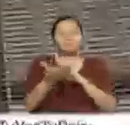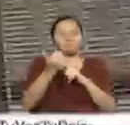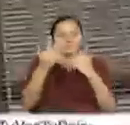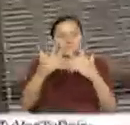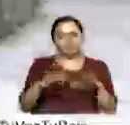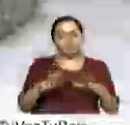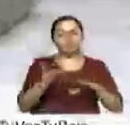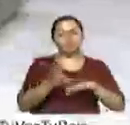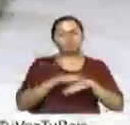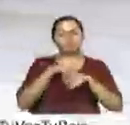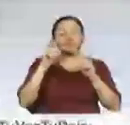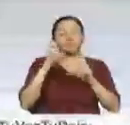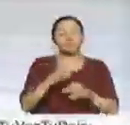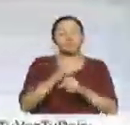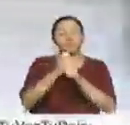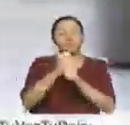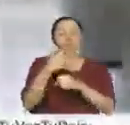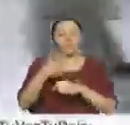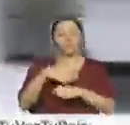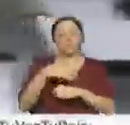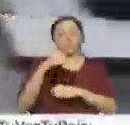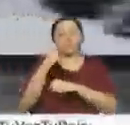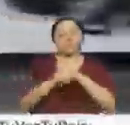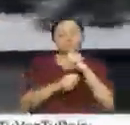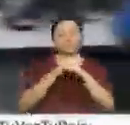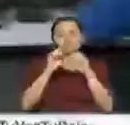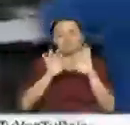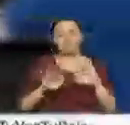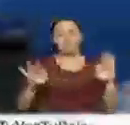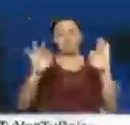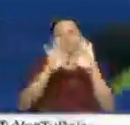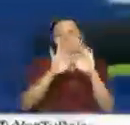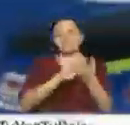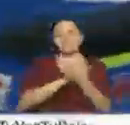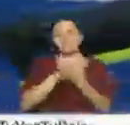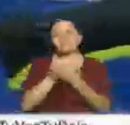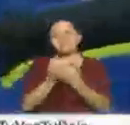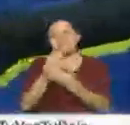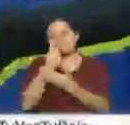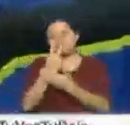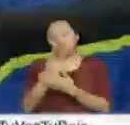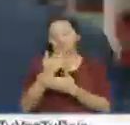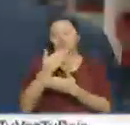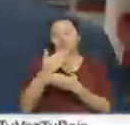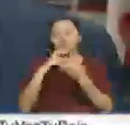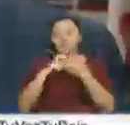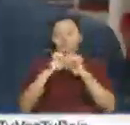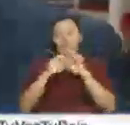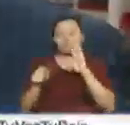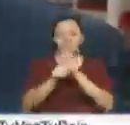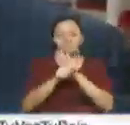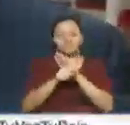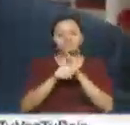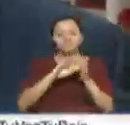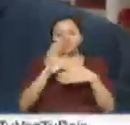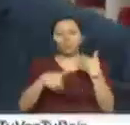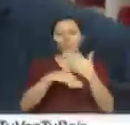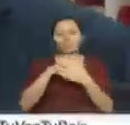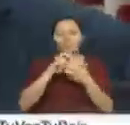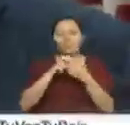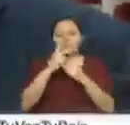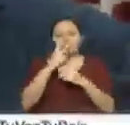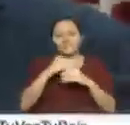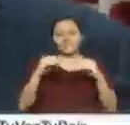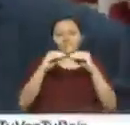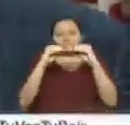seguridad, sinceramente, ha sido una década muy importante, se traduce en haber disminuido la tasa de delitos, de todos los delitos, pero